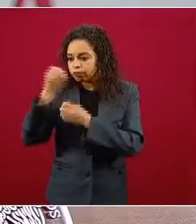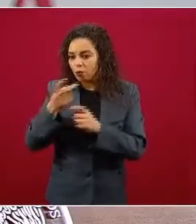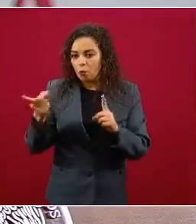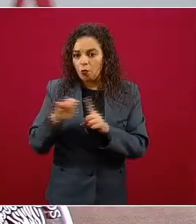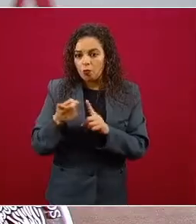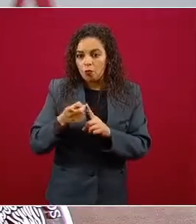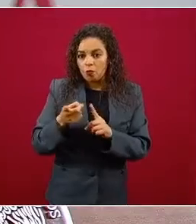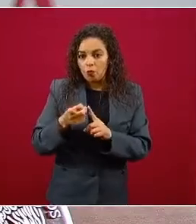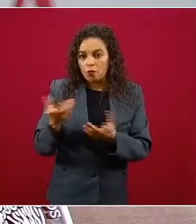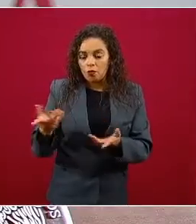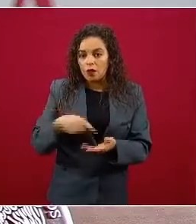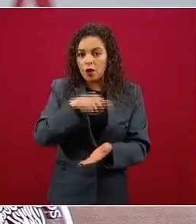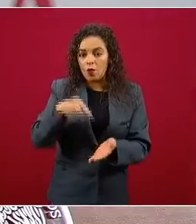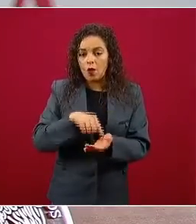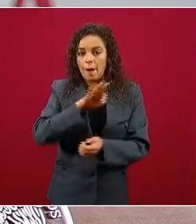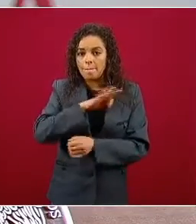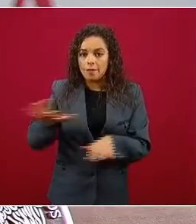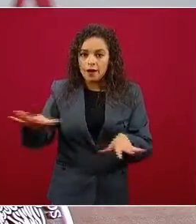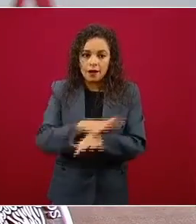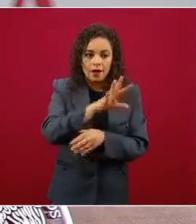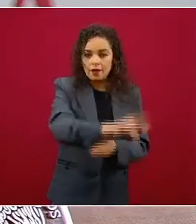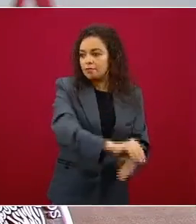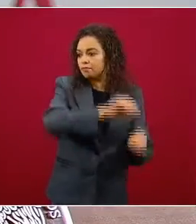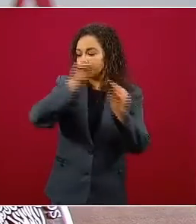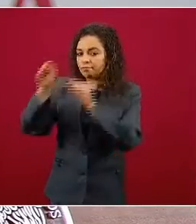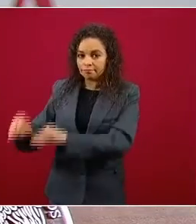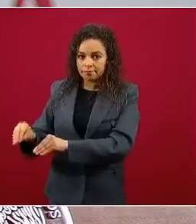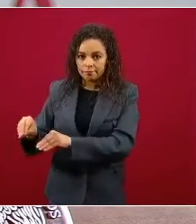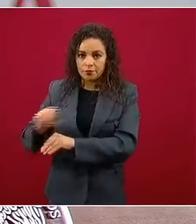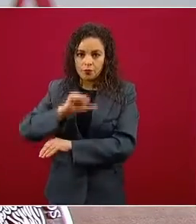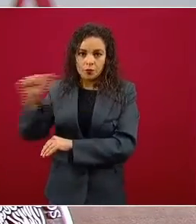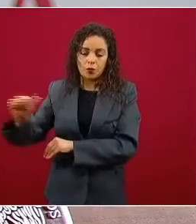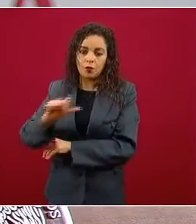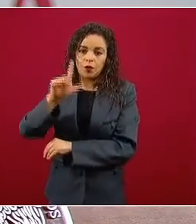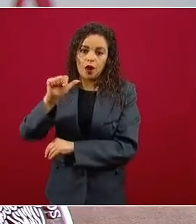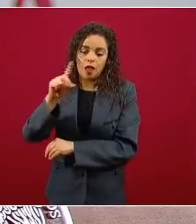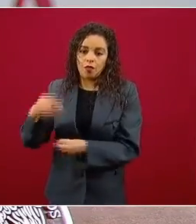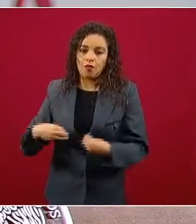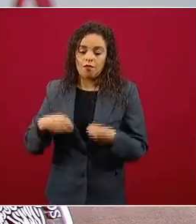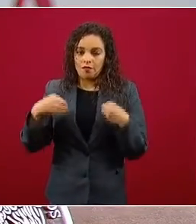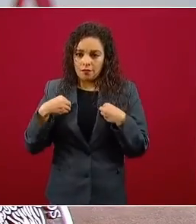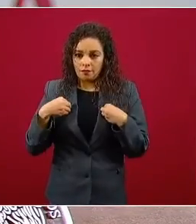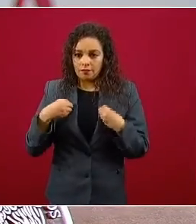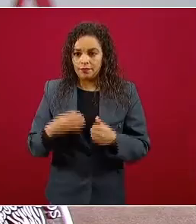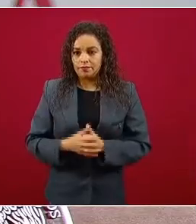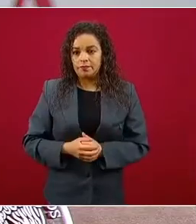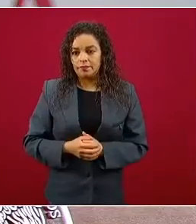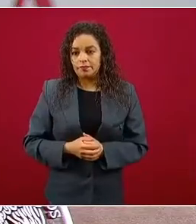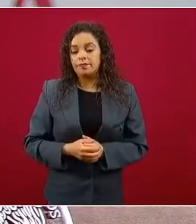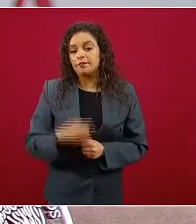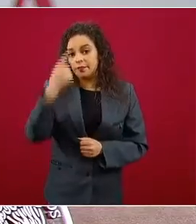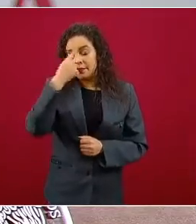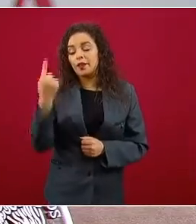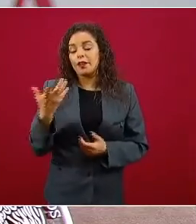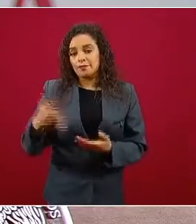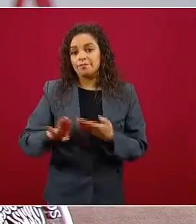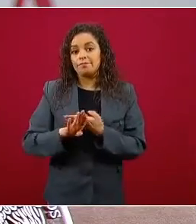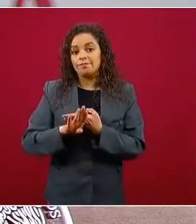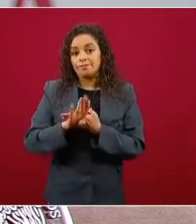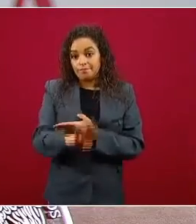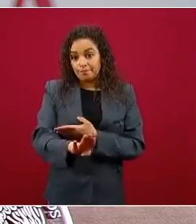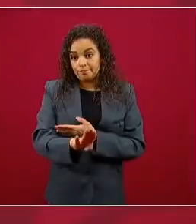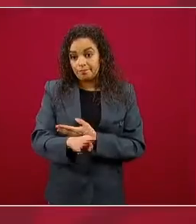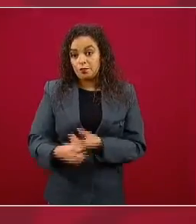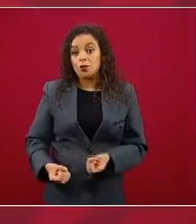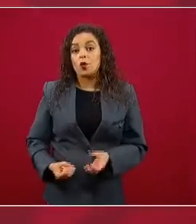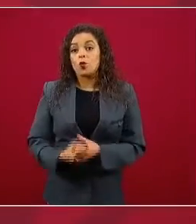casos reubicaciones de esos asentamientos, y como usted bien dice, hay de evitar que las nuevas personas que